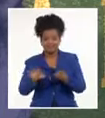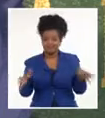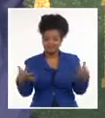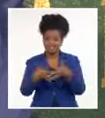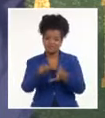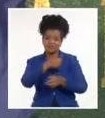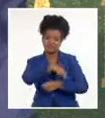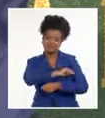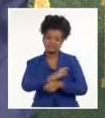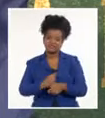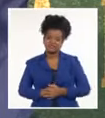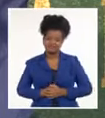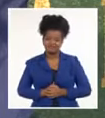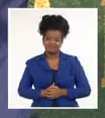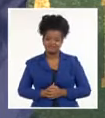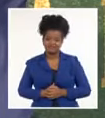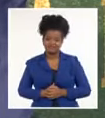pueblos. Por eso